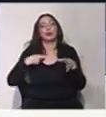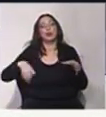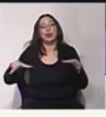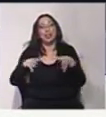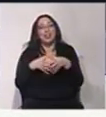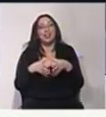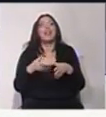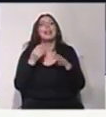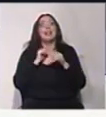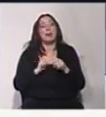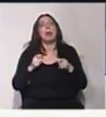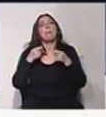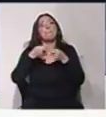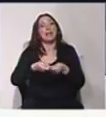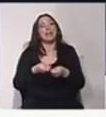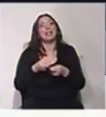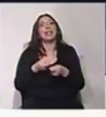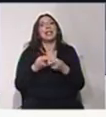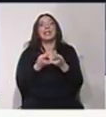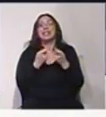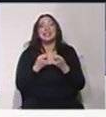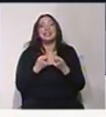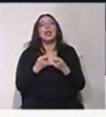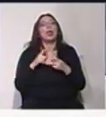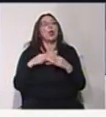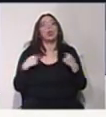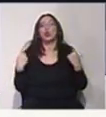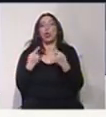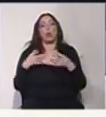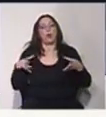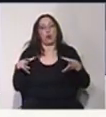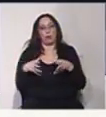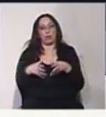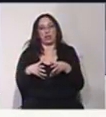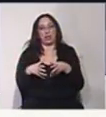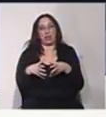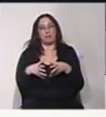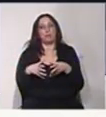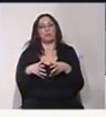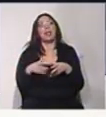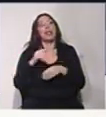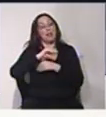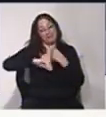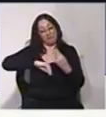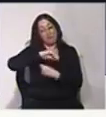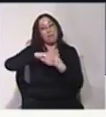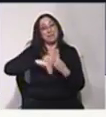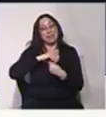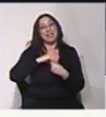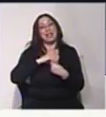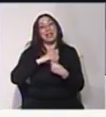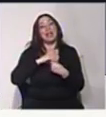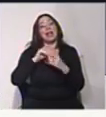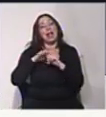necesaria la implicación, Pablo lo decía, pero es necesaria la implicación de toda la comunidad. Claro. Con lo cual, bueno, la familia sigue siendo un